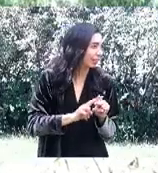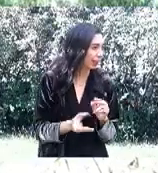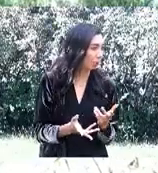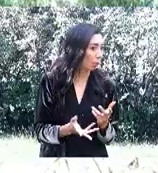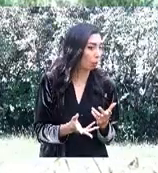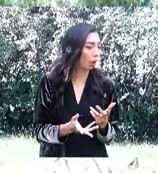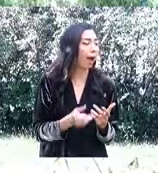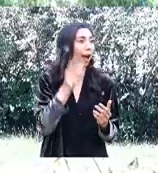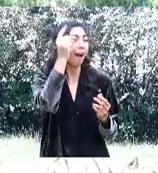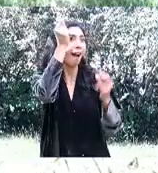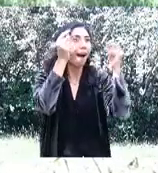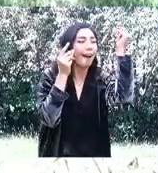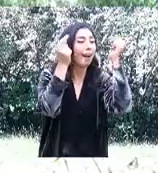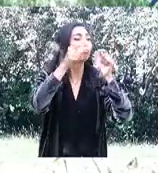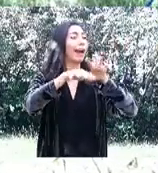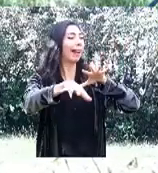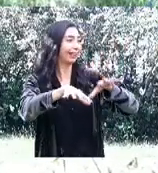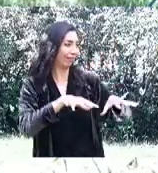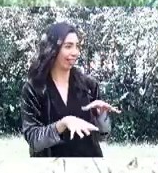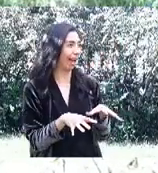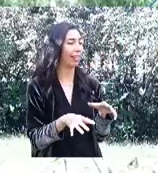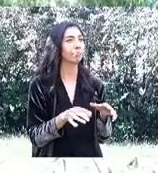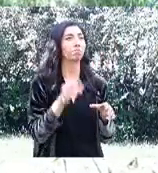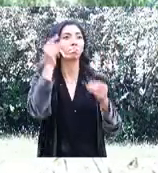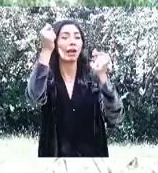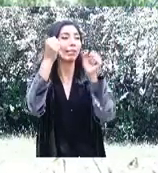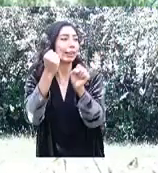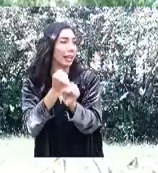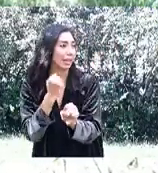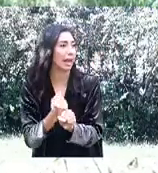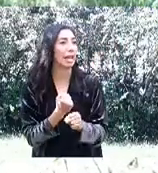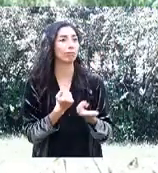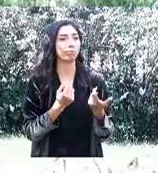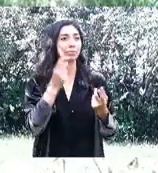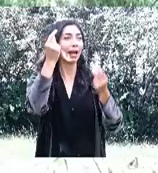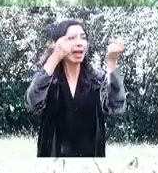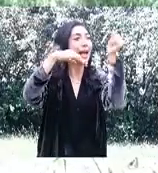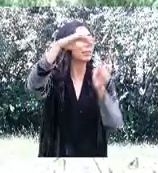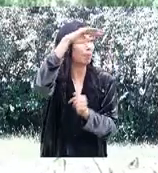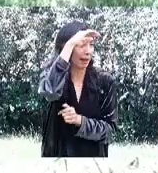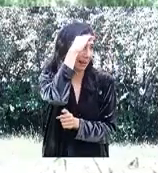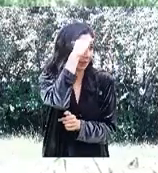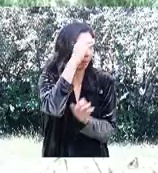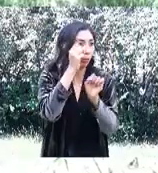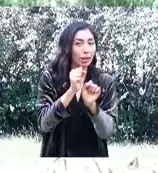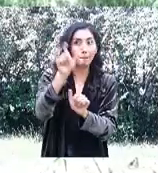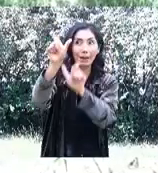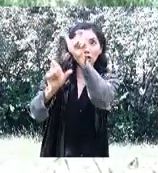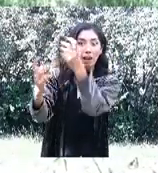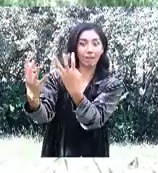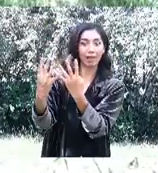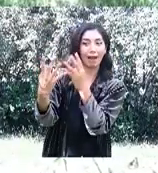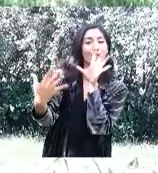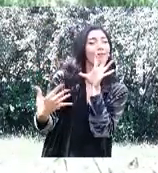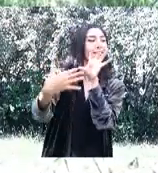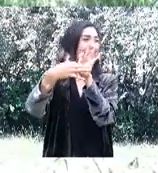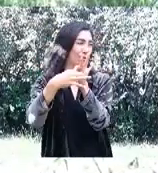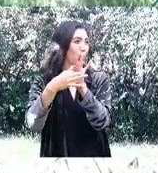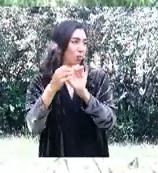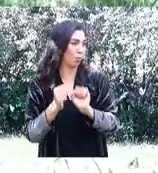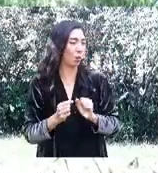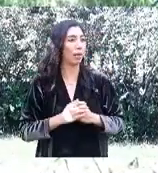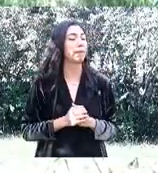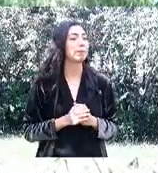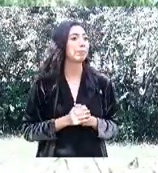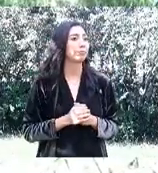generar actividades experiencias talleres para poder generar así un vínculo con Los visitantes y respecto